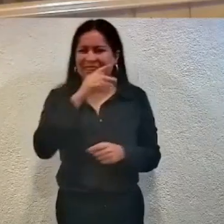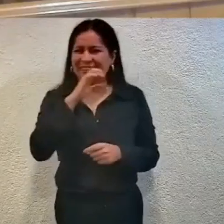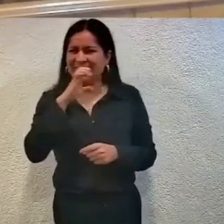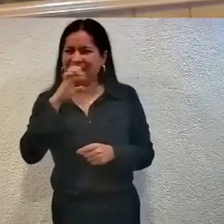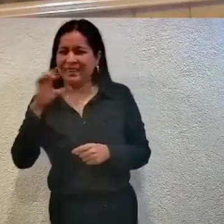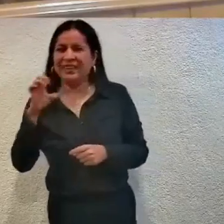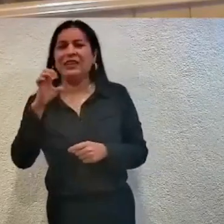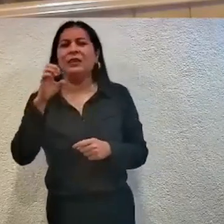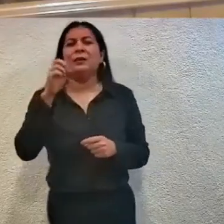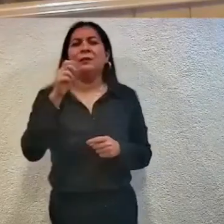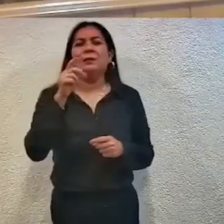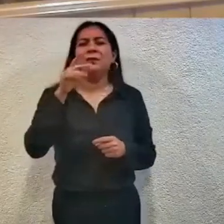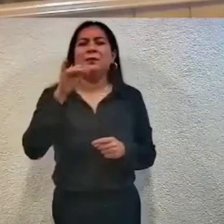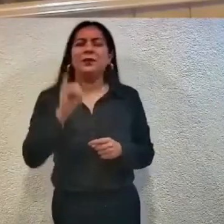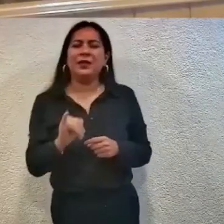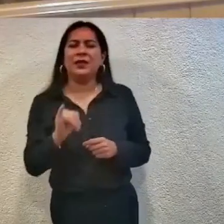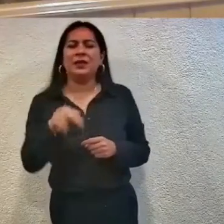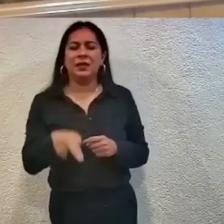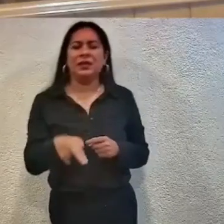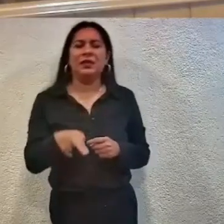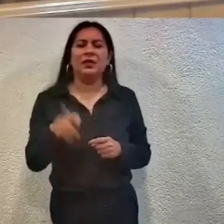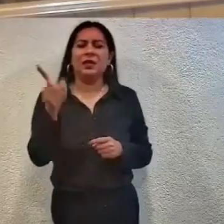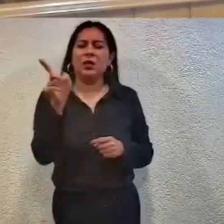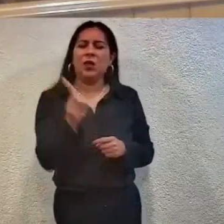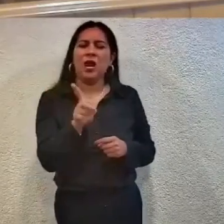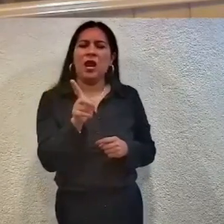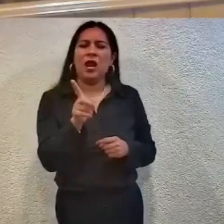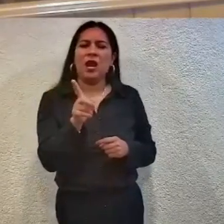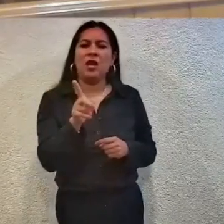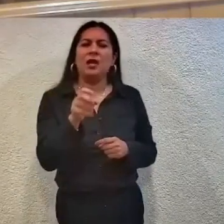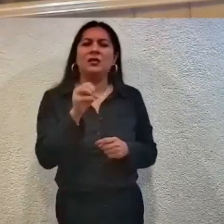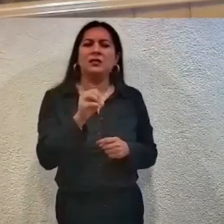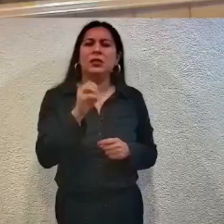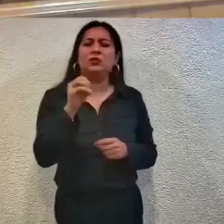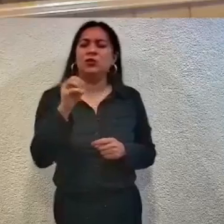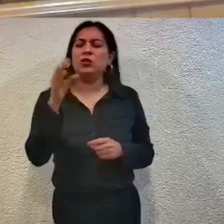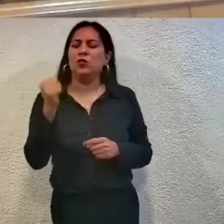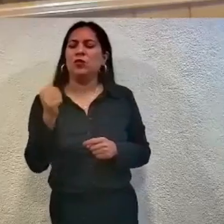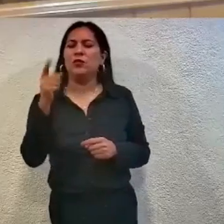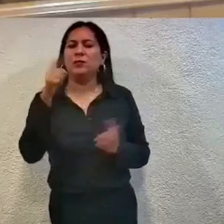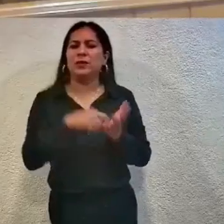diverso juicio de inconformidad TEE /GIN